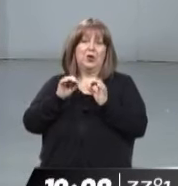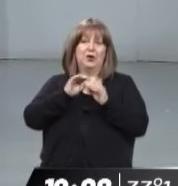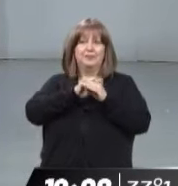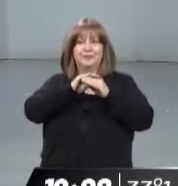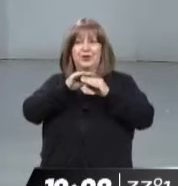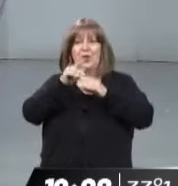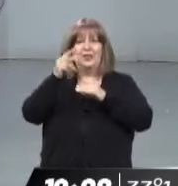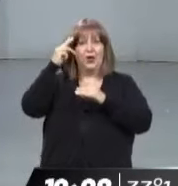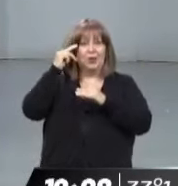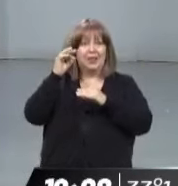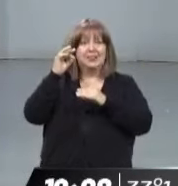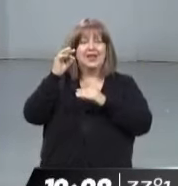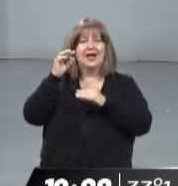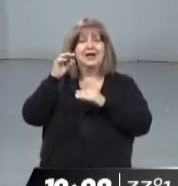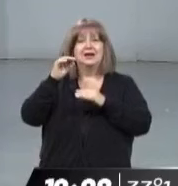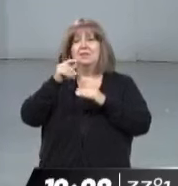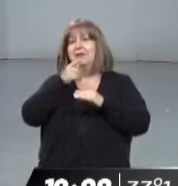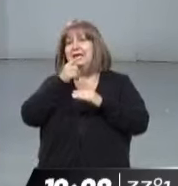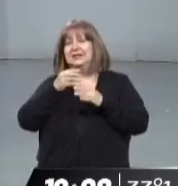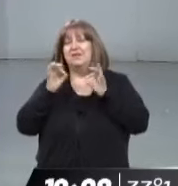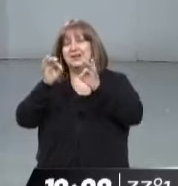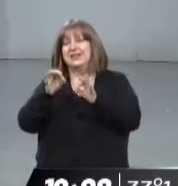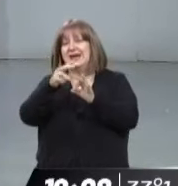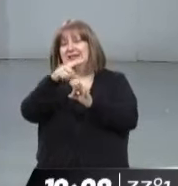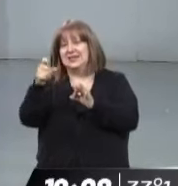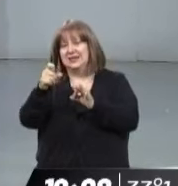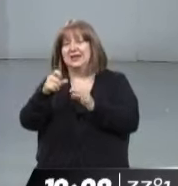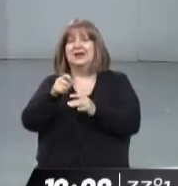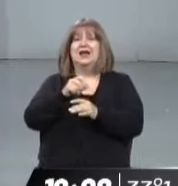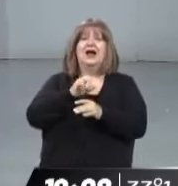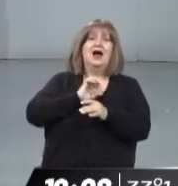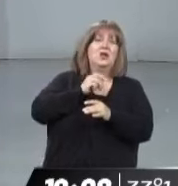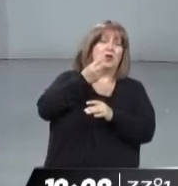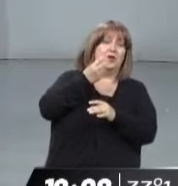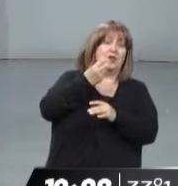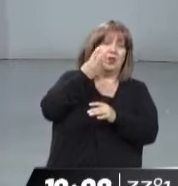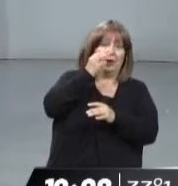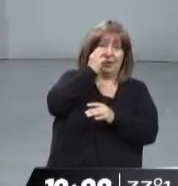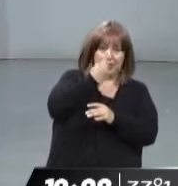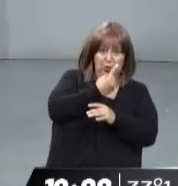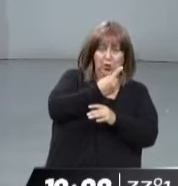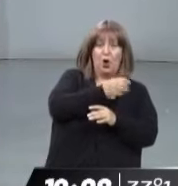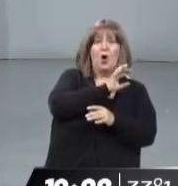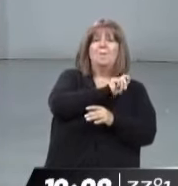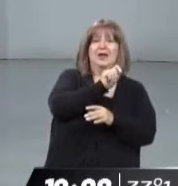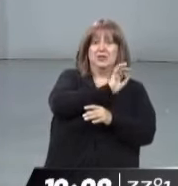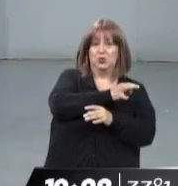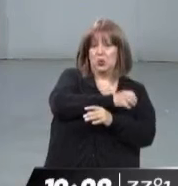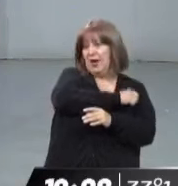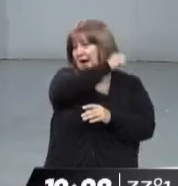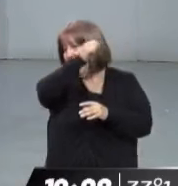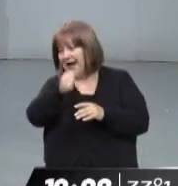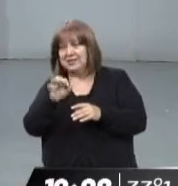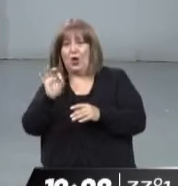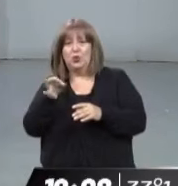nuestros títulos, es del 90%. De octubre del 21, octubre del 22, 90% subió todo. Bien.